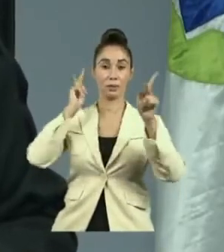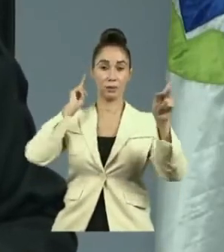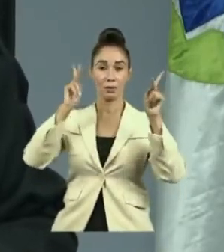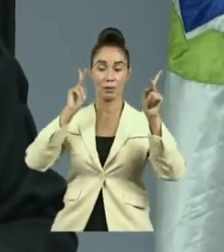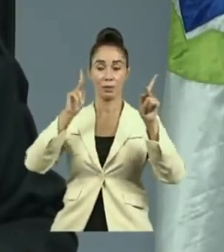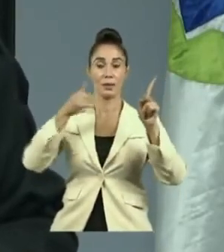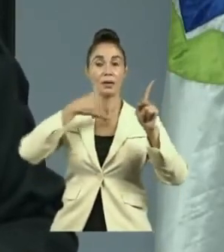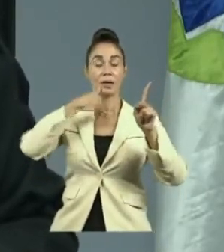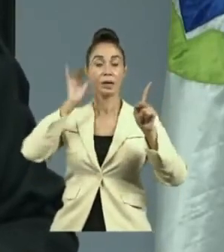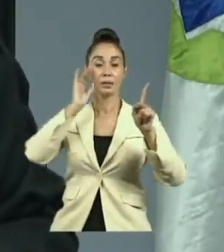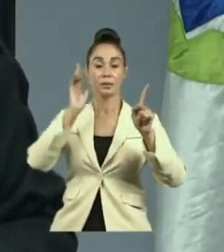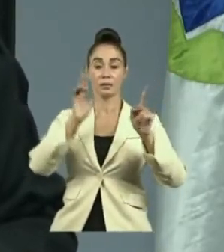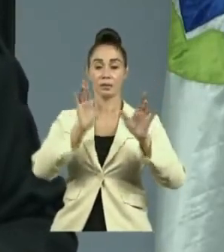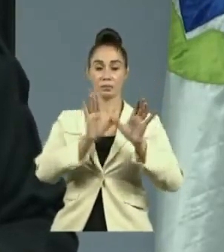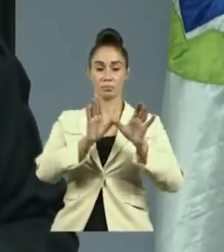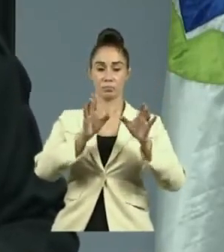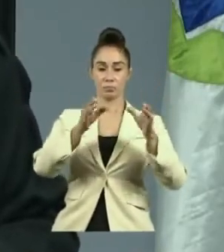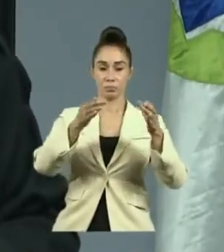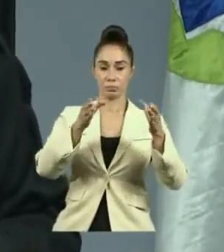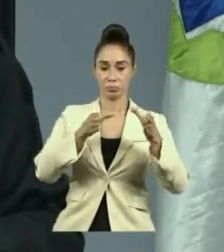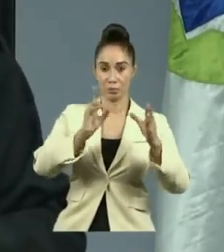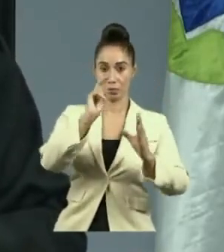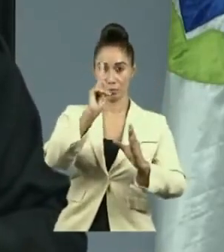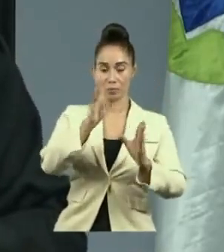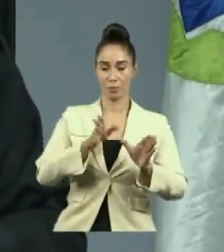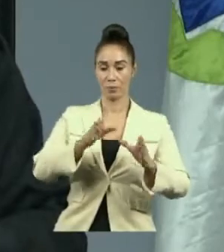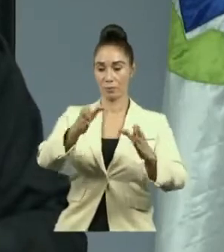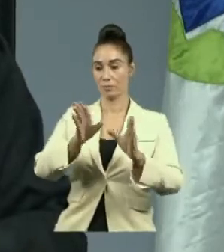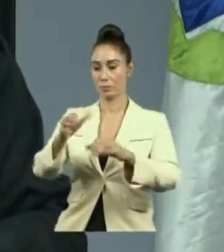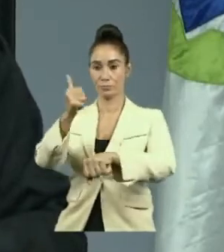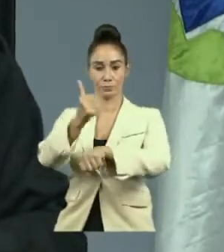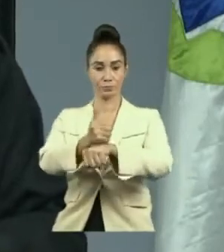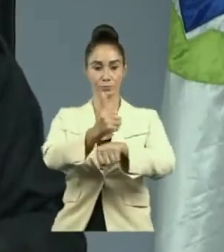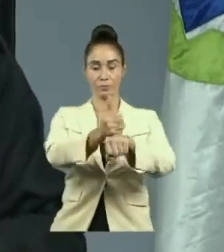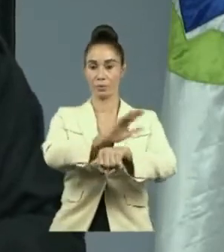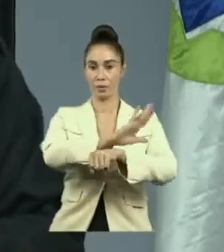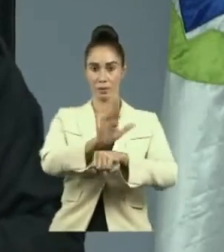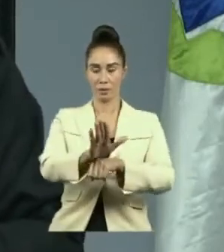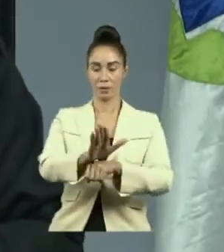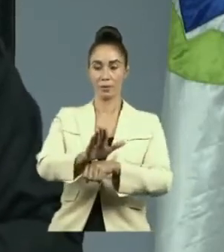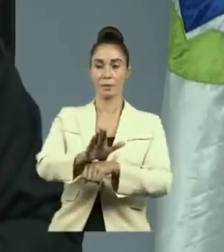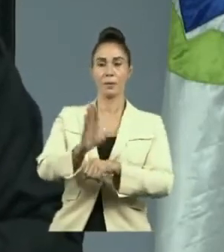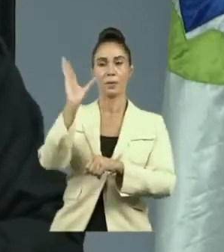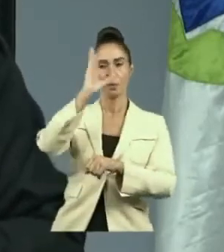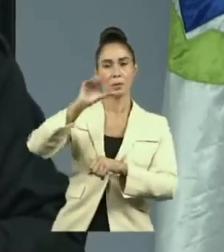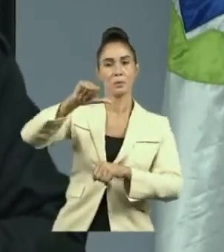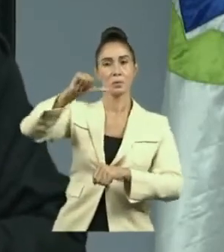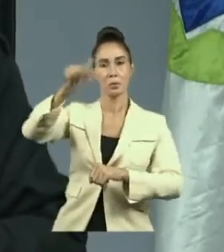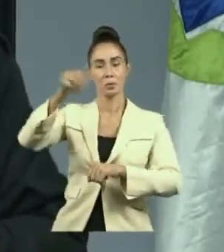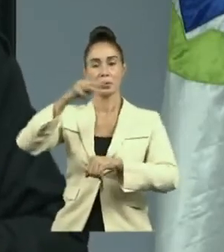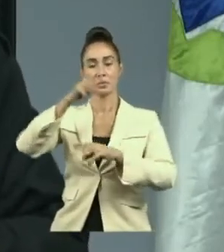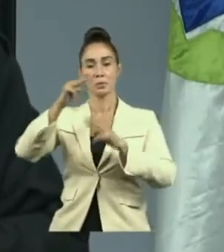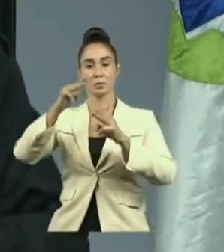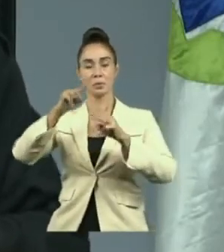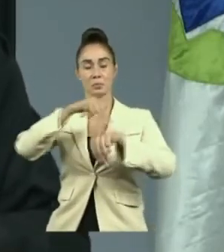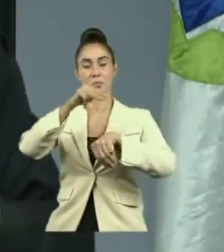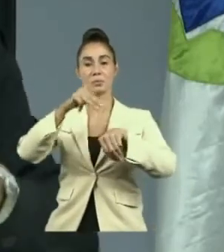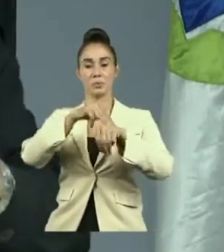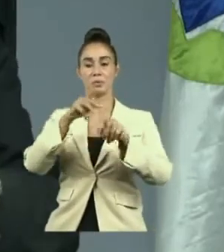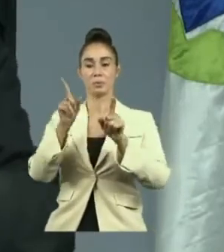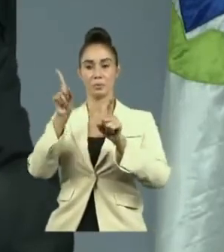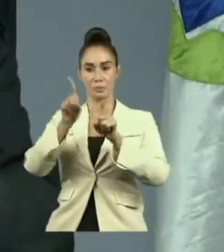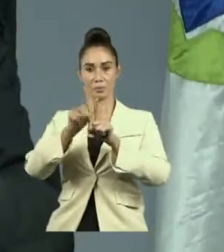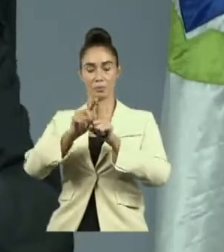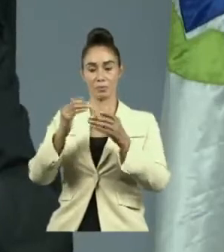en sabaneta y probablemente en otros municipios también con el apoyo